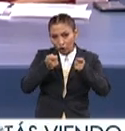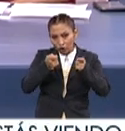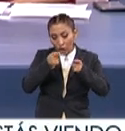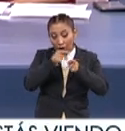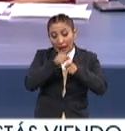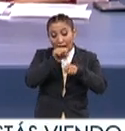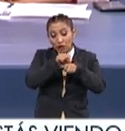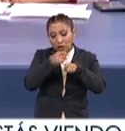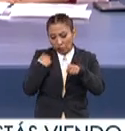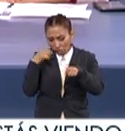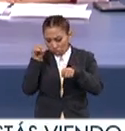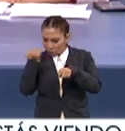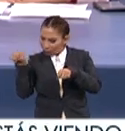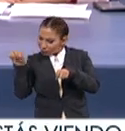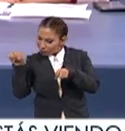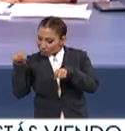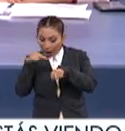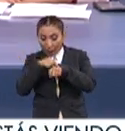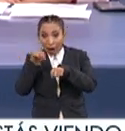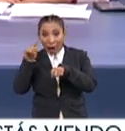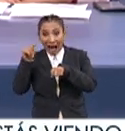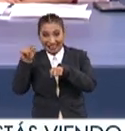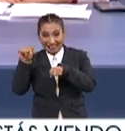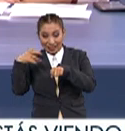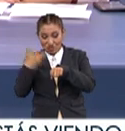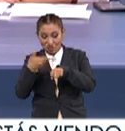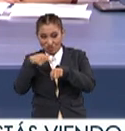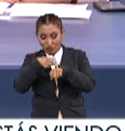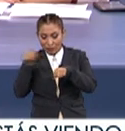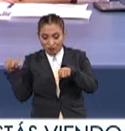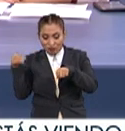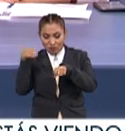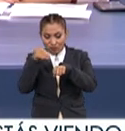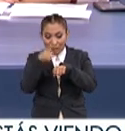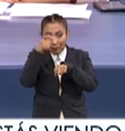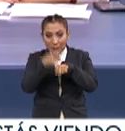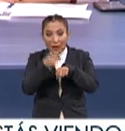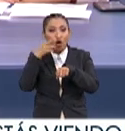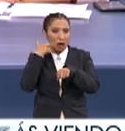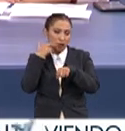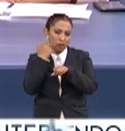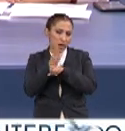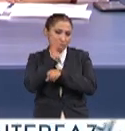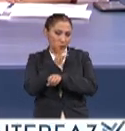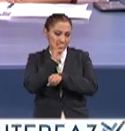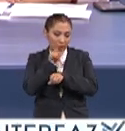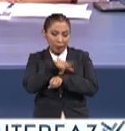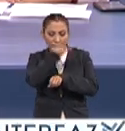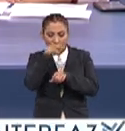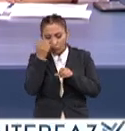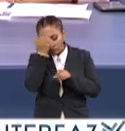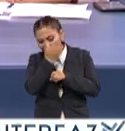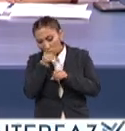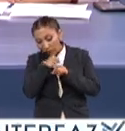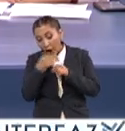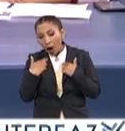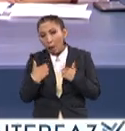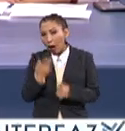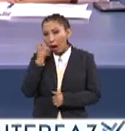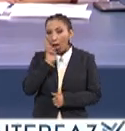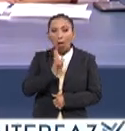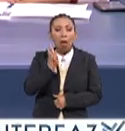desarrollaron anticuerpos contra estas moléculas y los administraron primero en ratones y luego ya ahora en